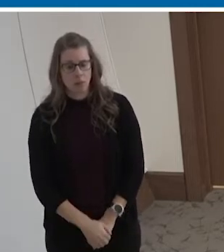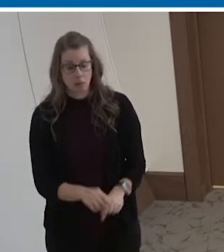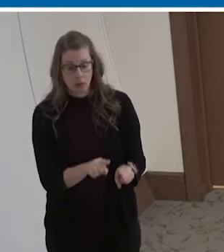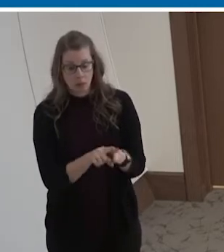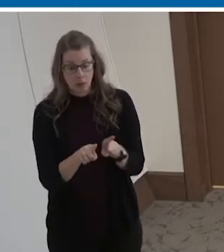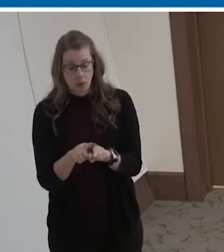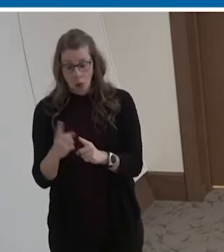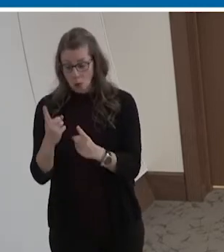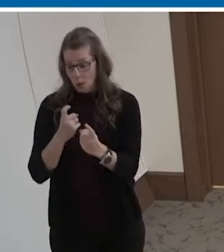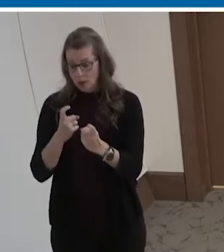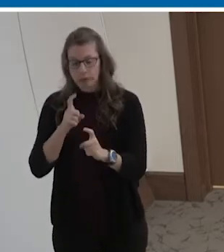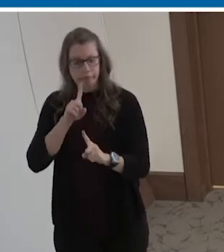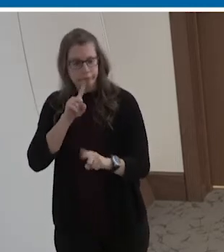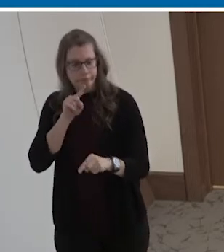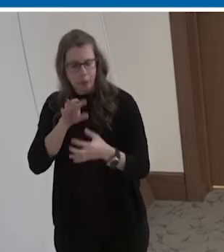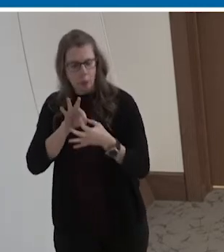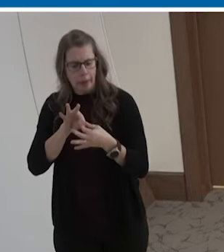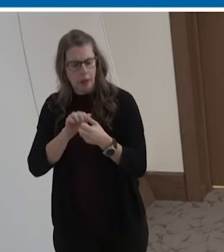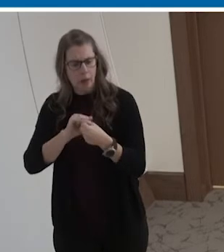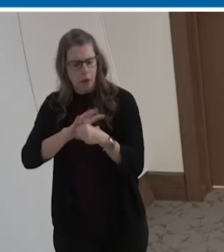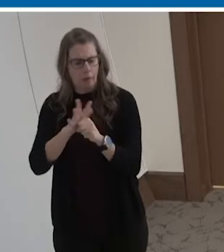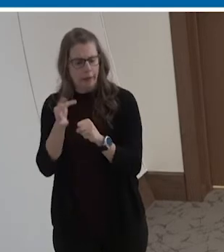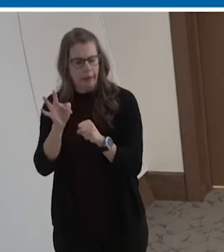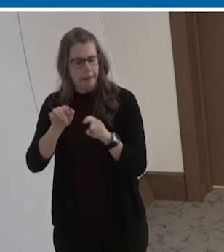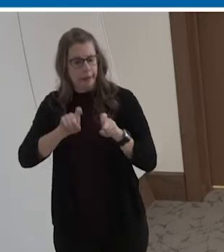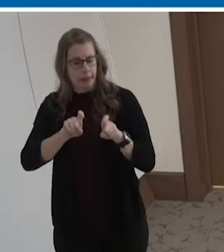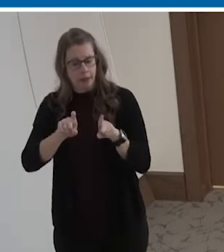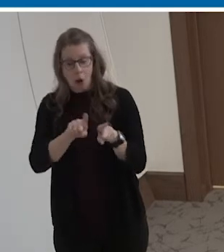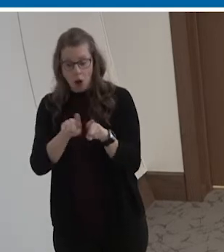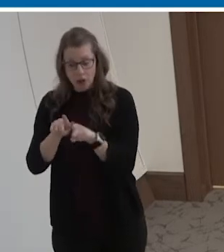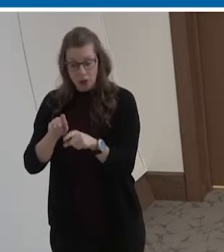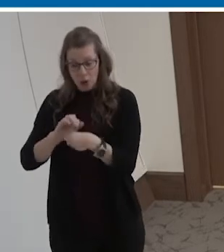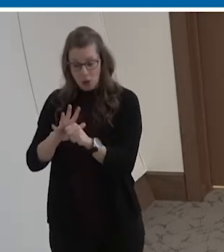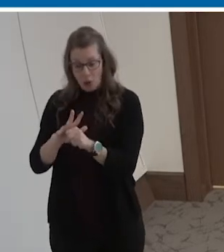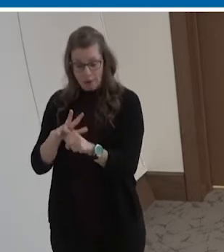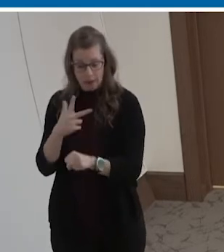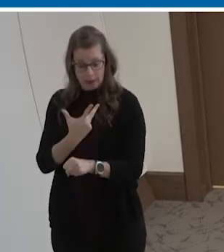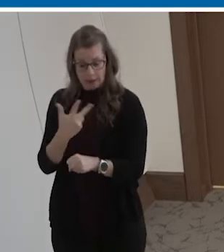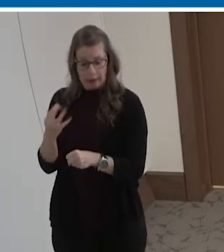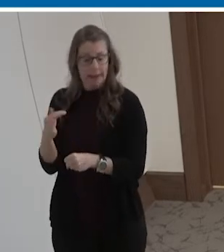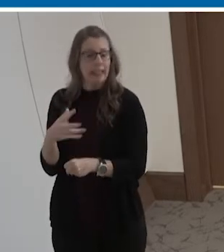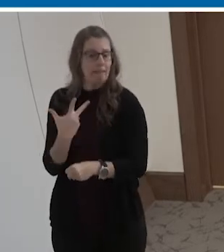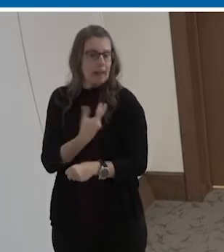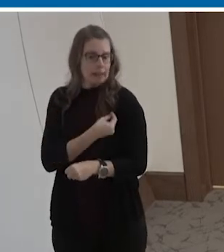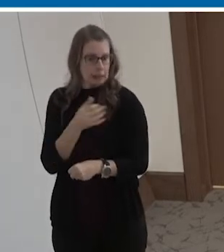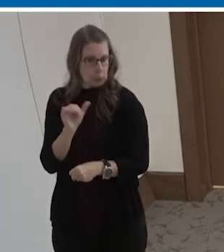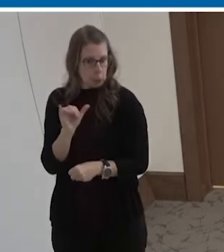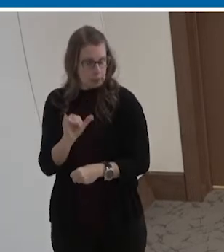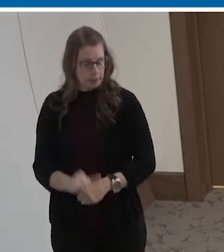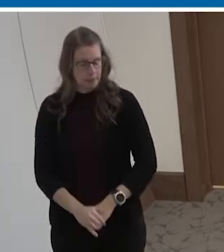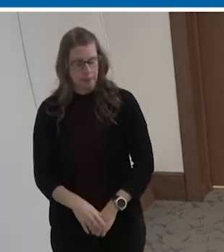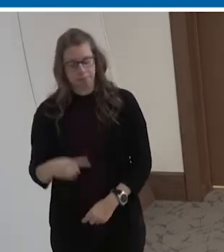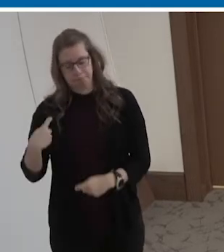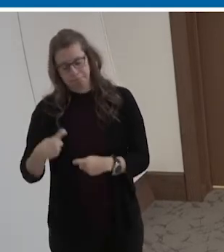answering questions about COVID-19 testing and COVID-19 vaccines. Y también hemos estado